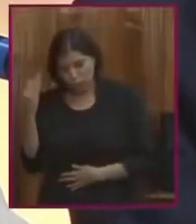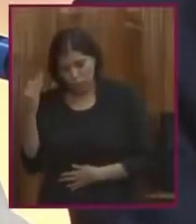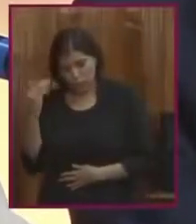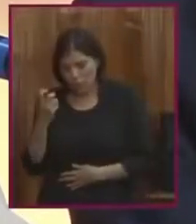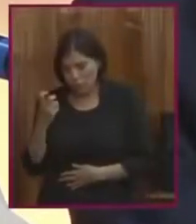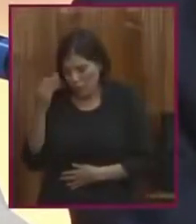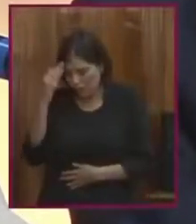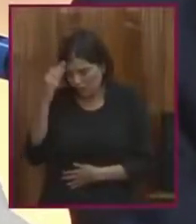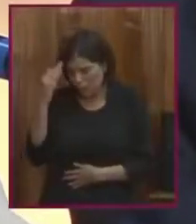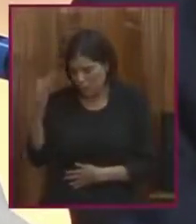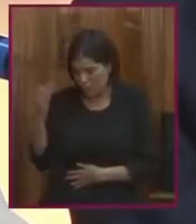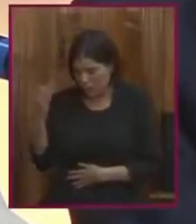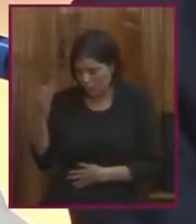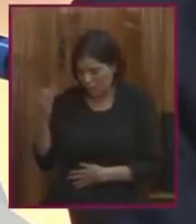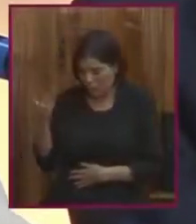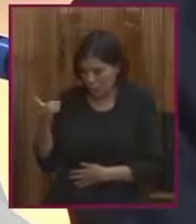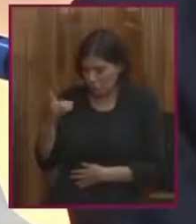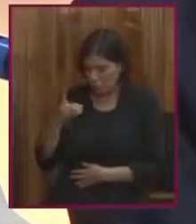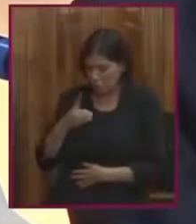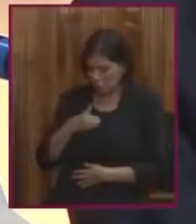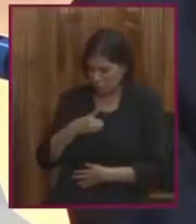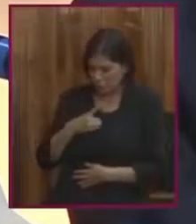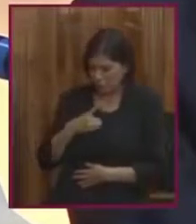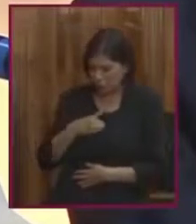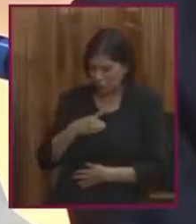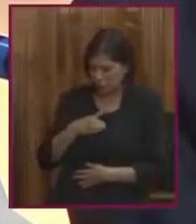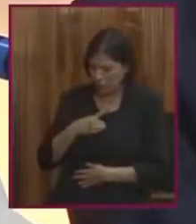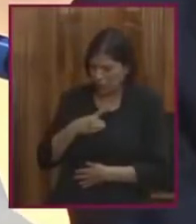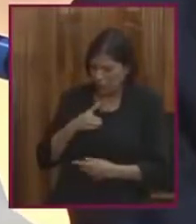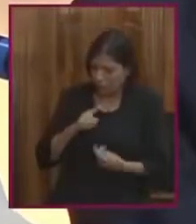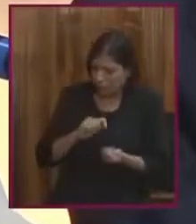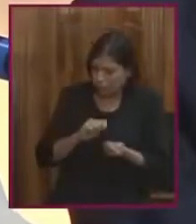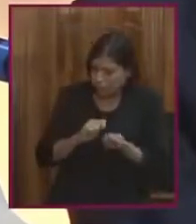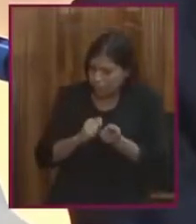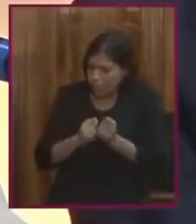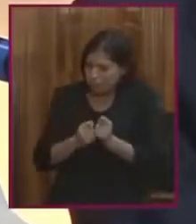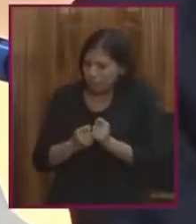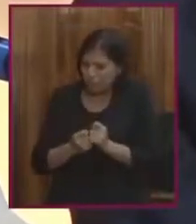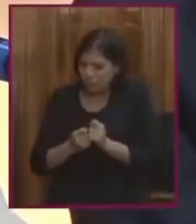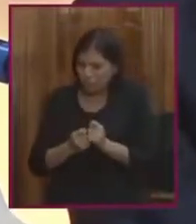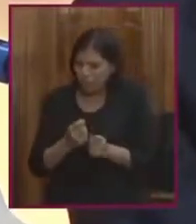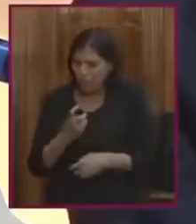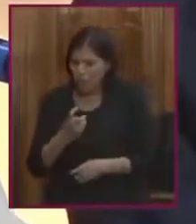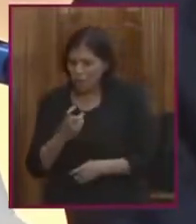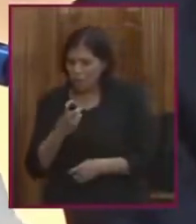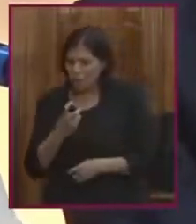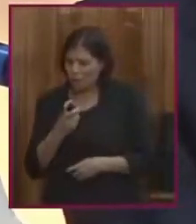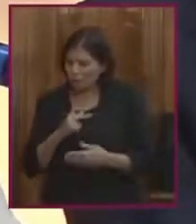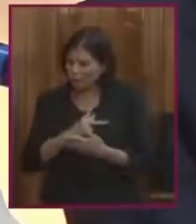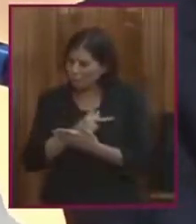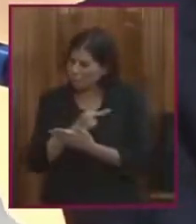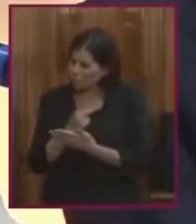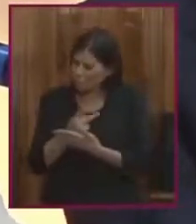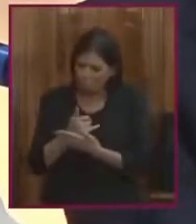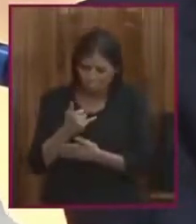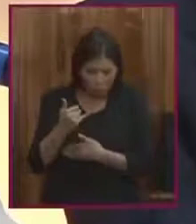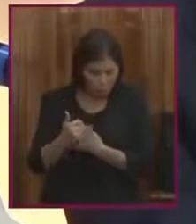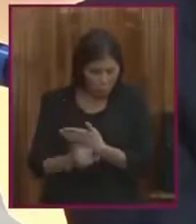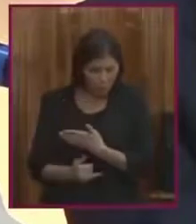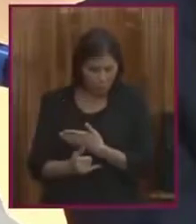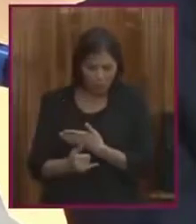en esta coyuntura fundante, este es un proyecto desde lo